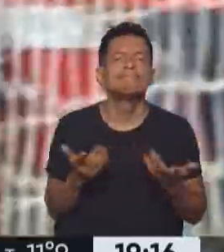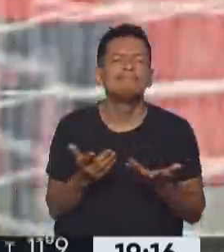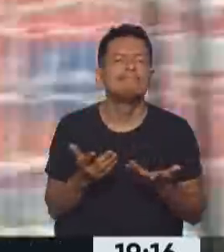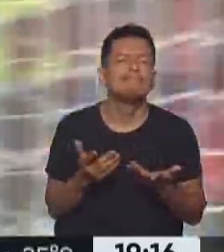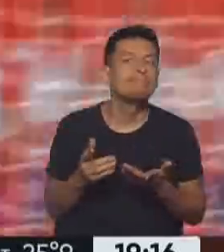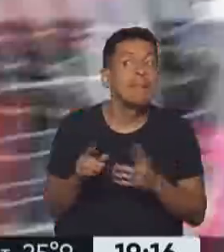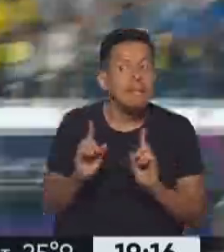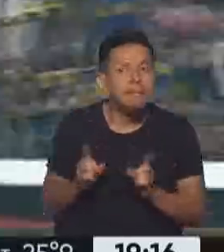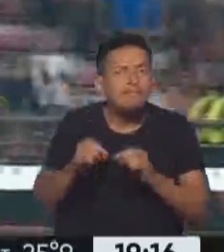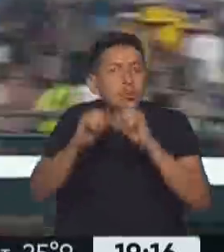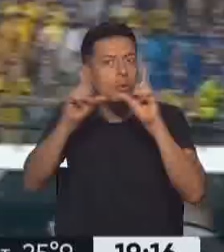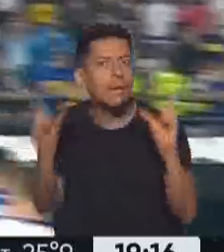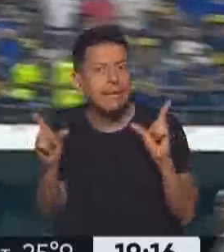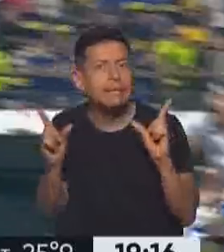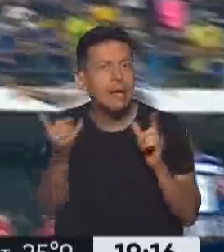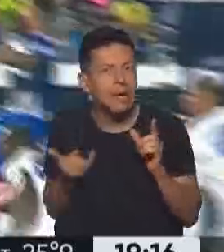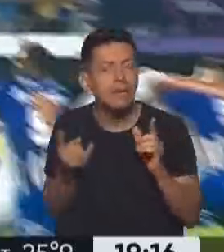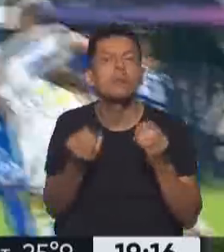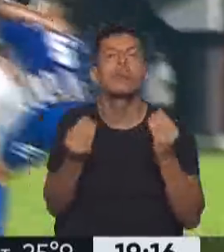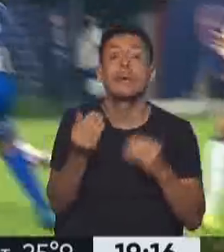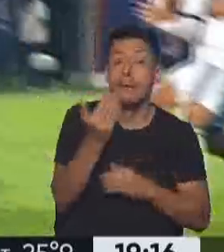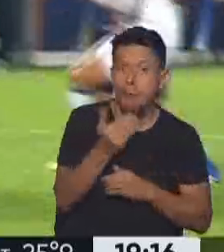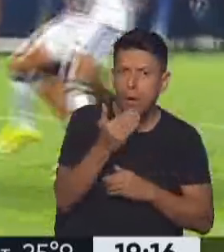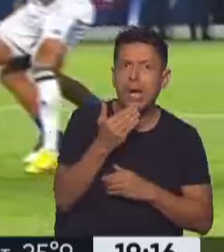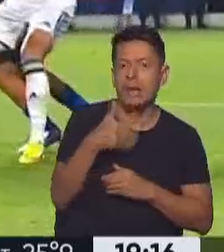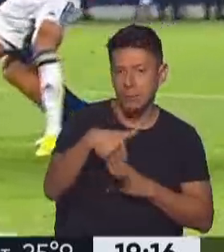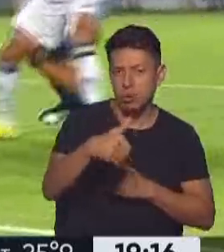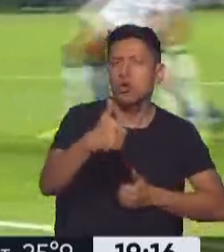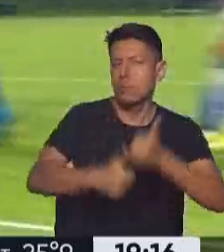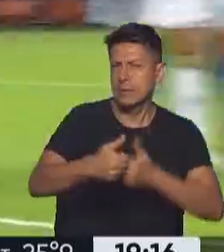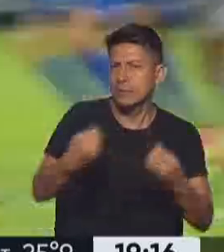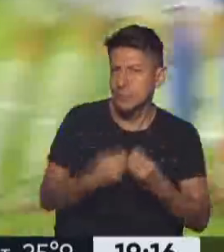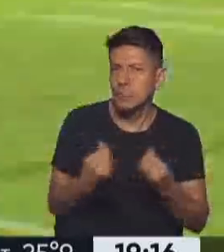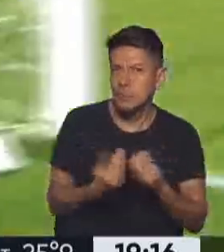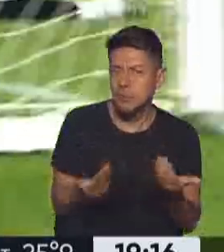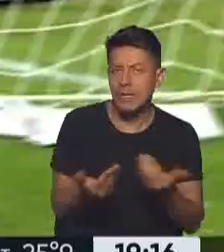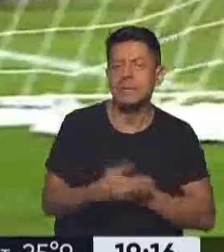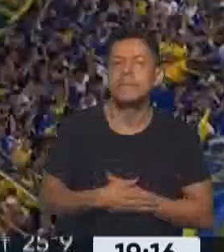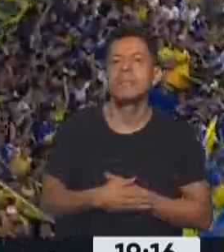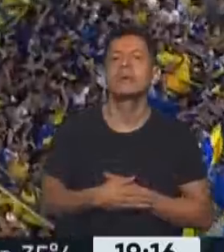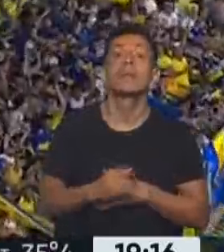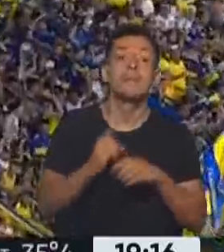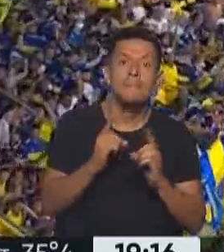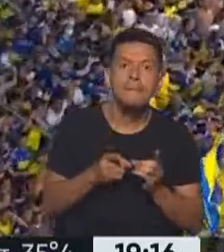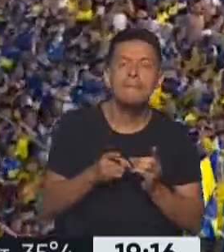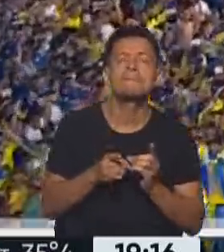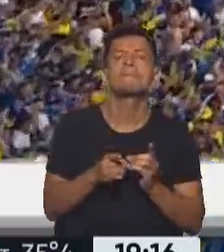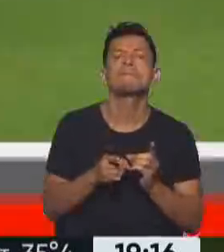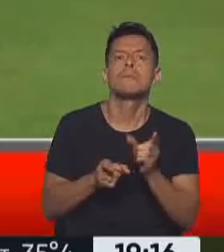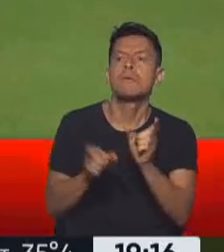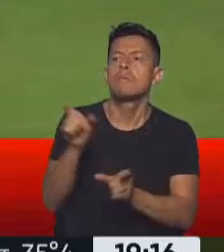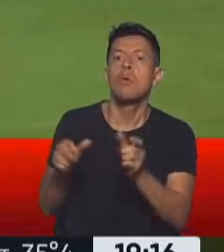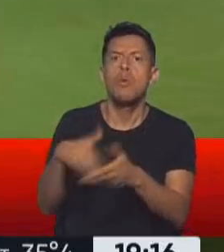escondida porque porque boca tiene muchas competencias durante este año y tiene una lista interminable de